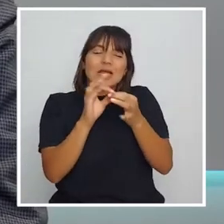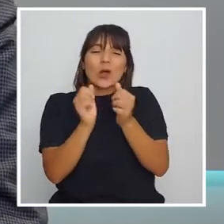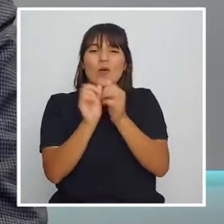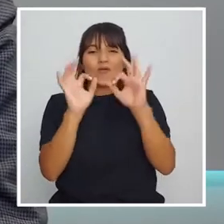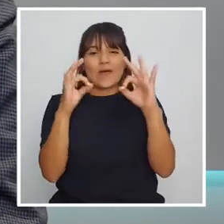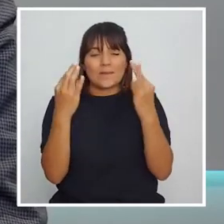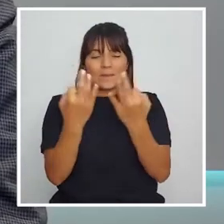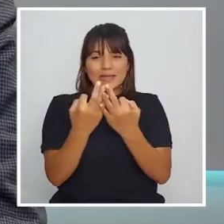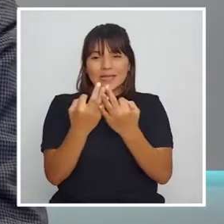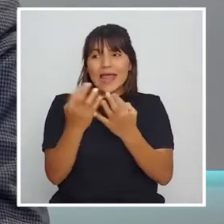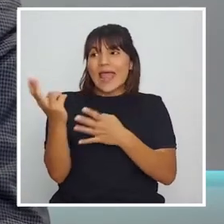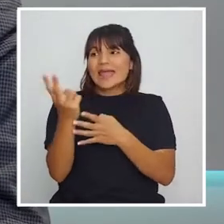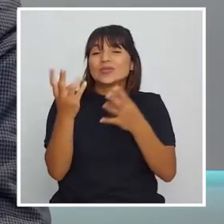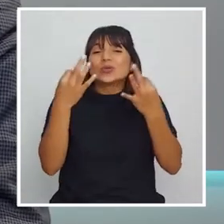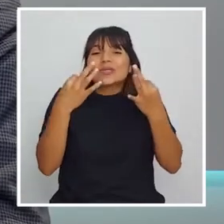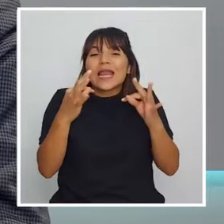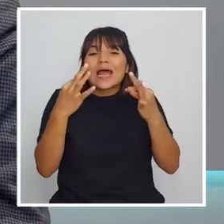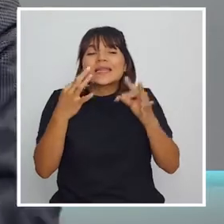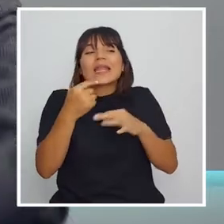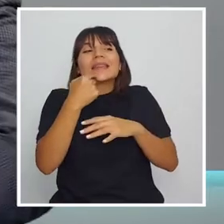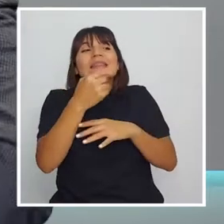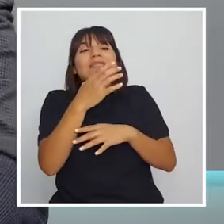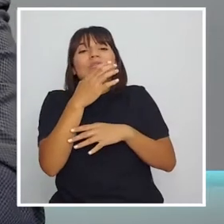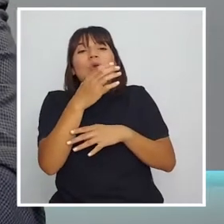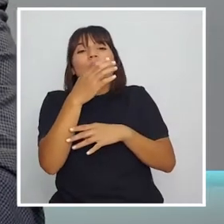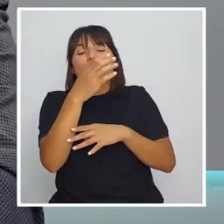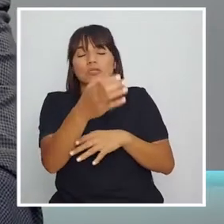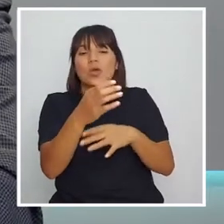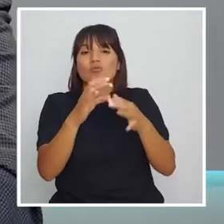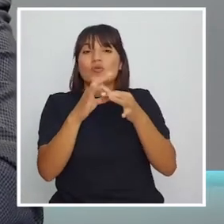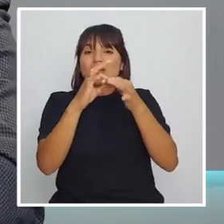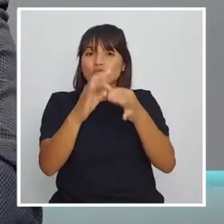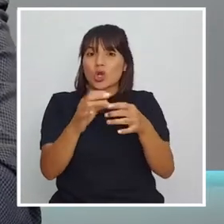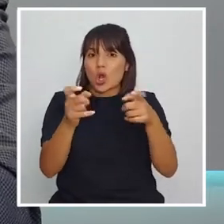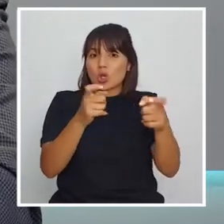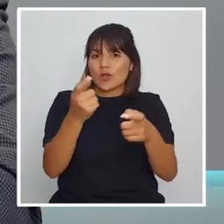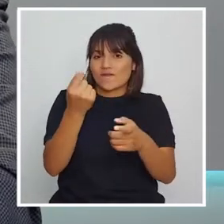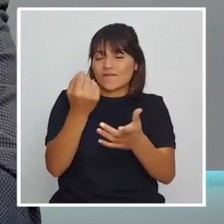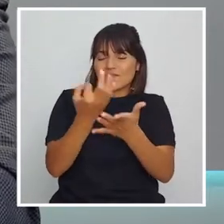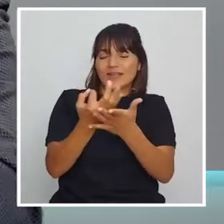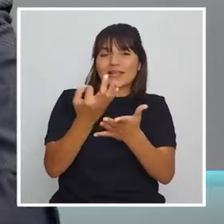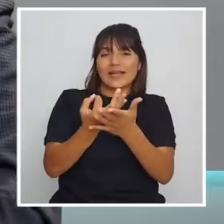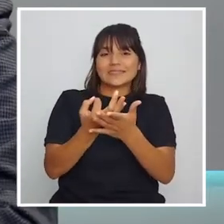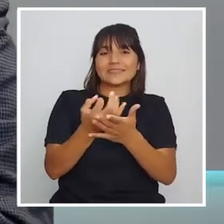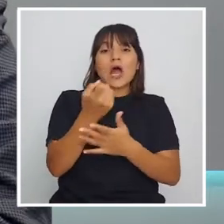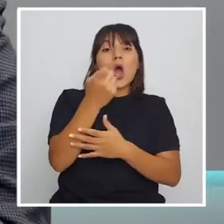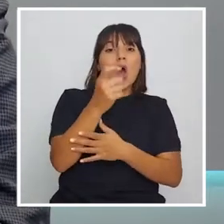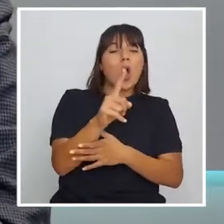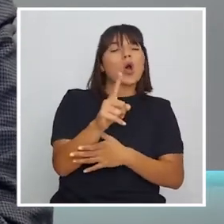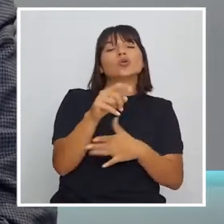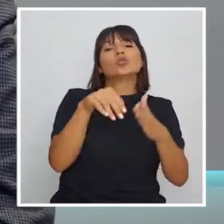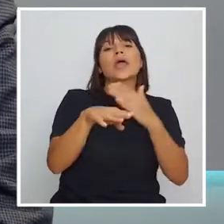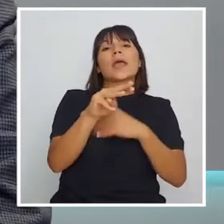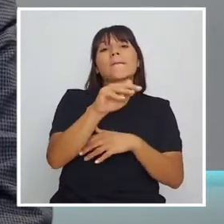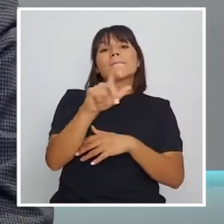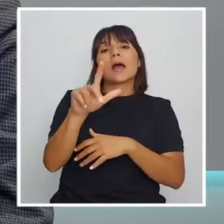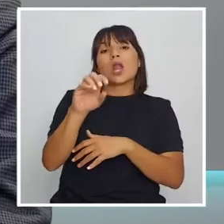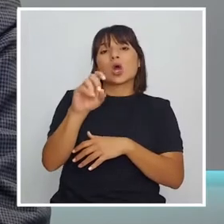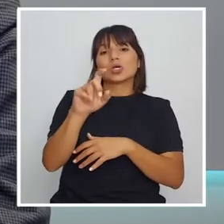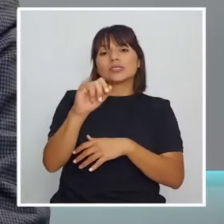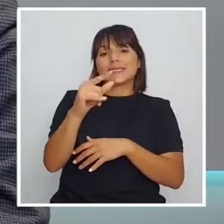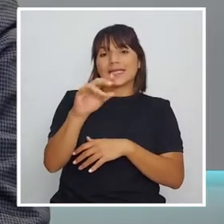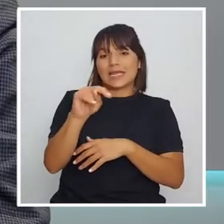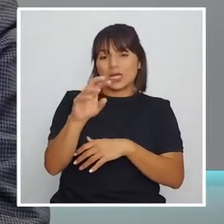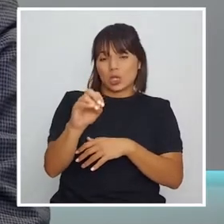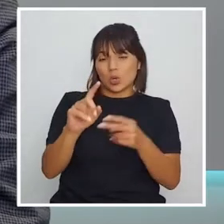transmitir consejos sobre las finanzas. El 11 es en el Mall Oxígeno, el 18 es